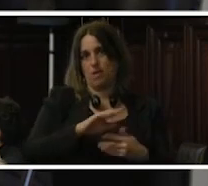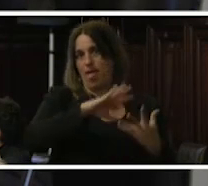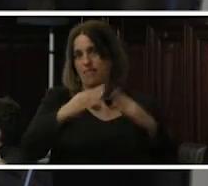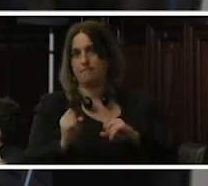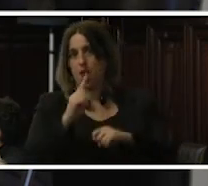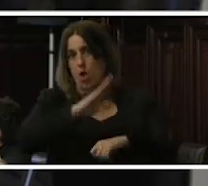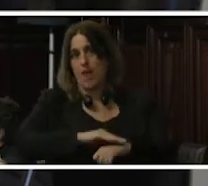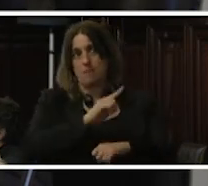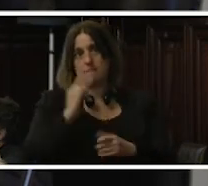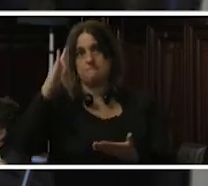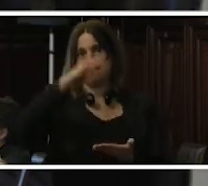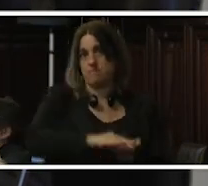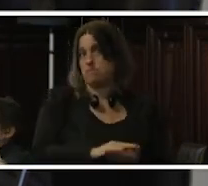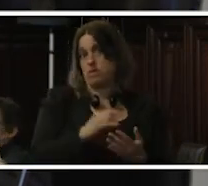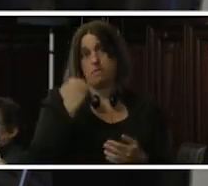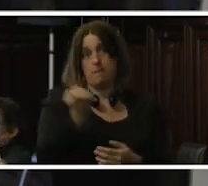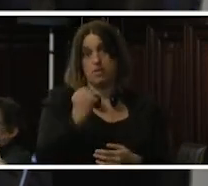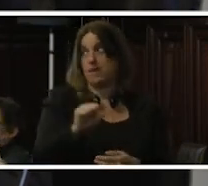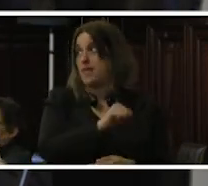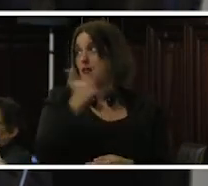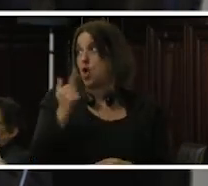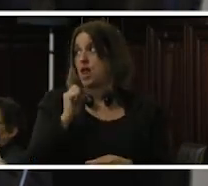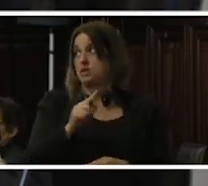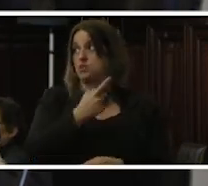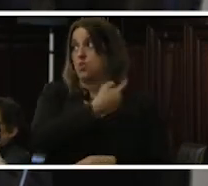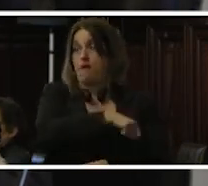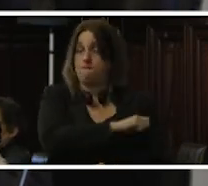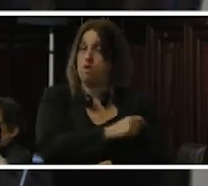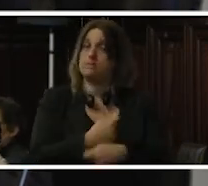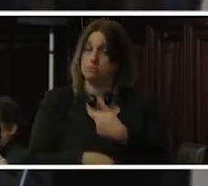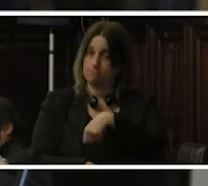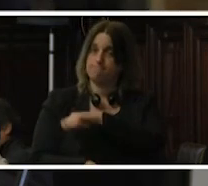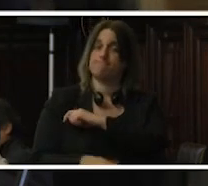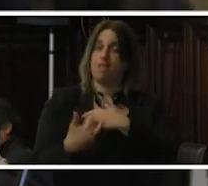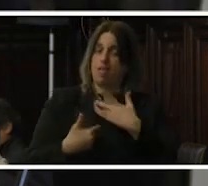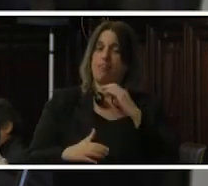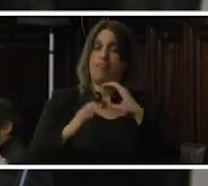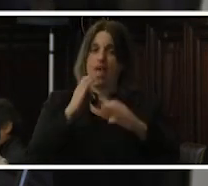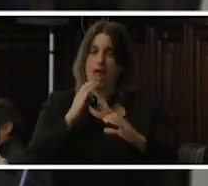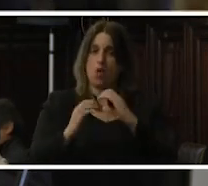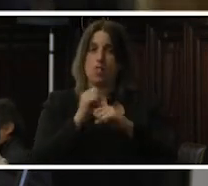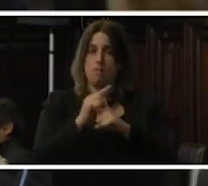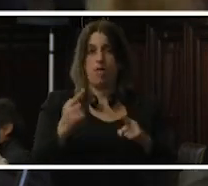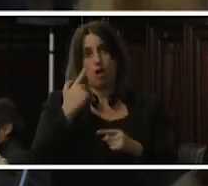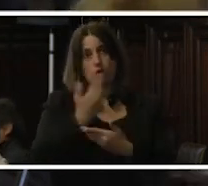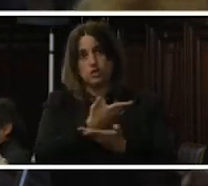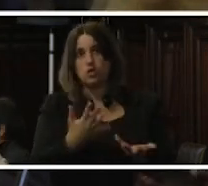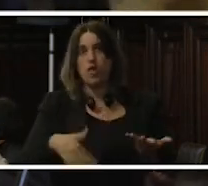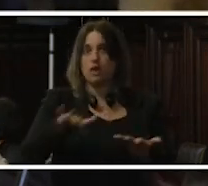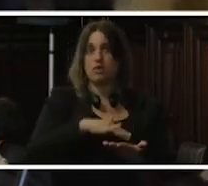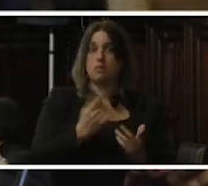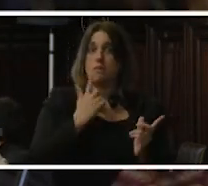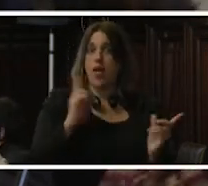porque lo importante es lograr ese esfuerzo de diálogo, de escuchar la presencia. Entonces, damos por